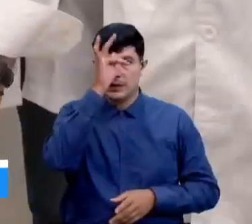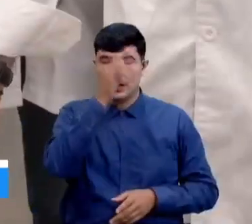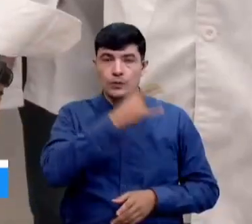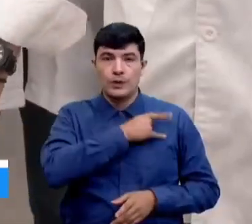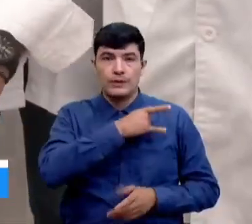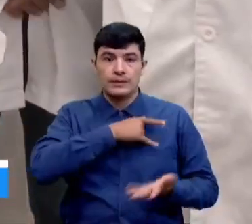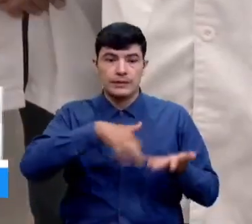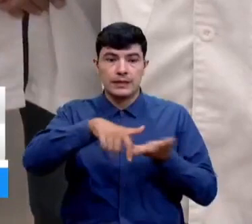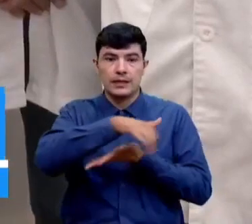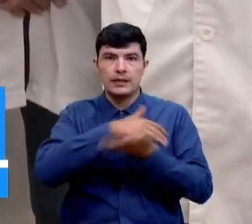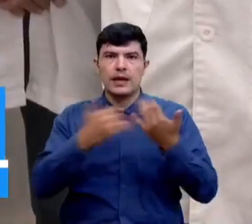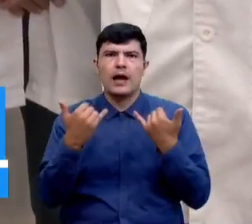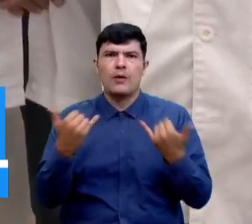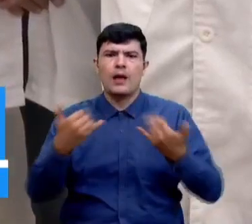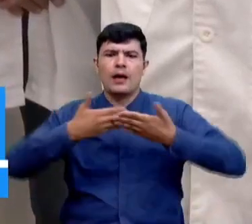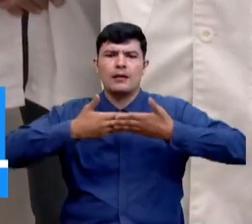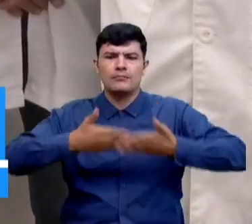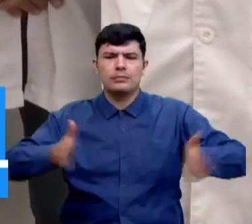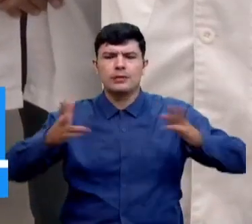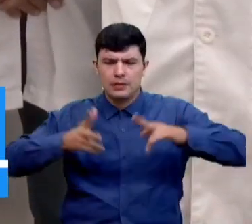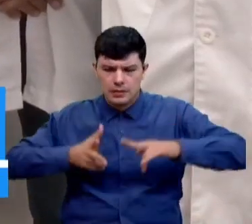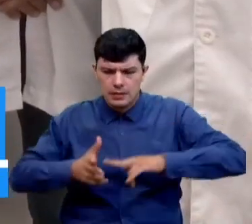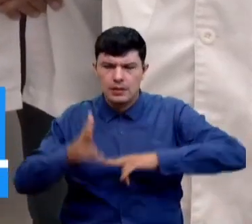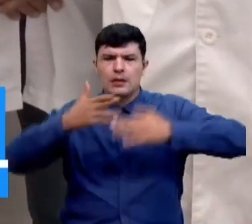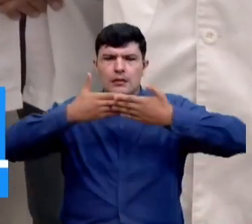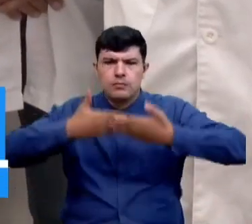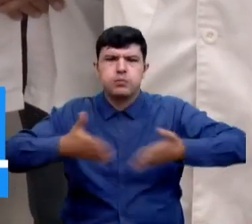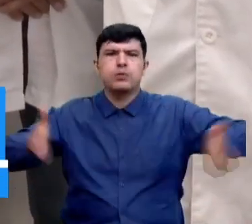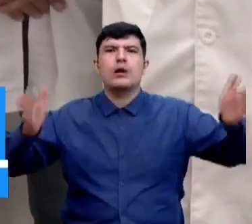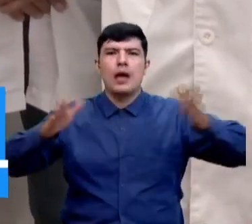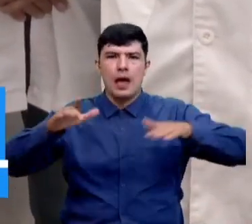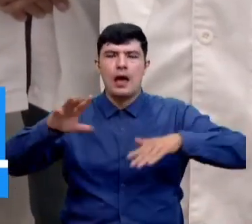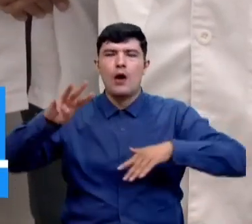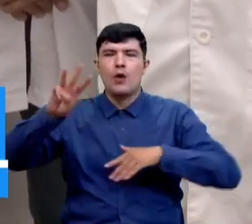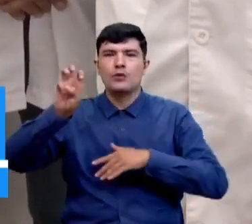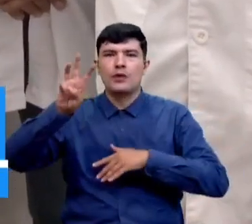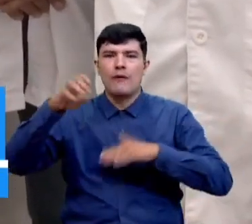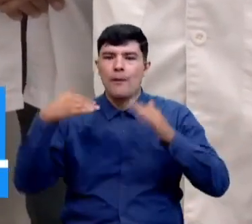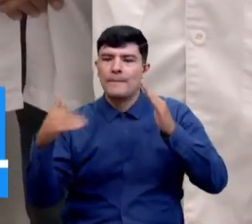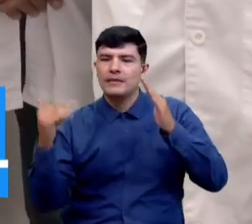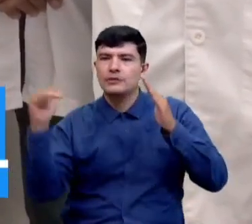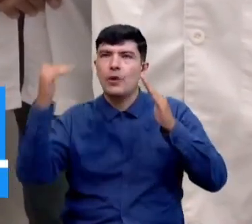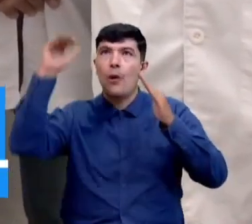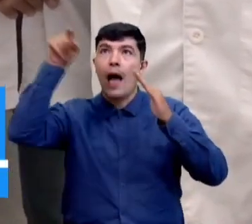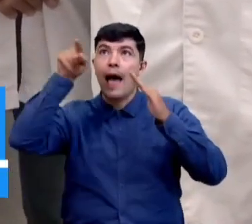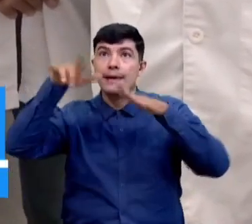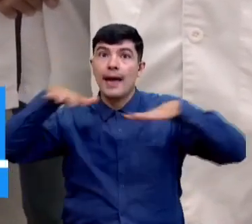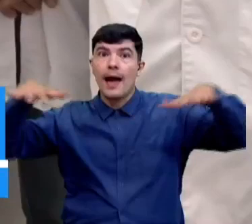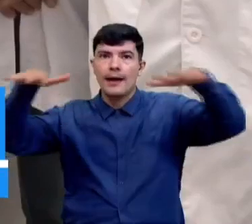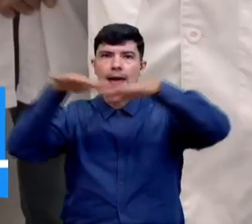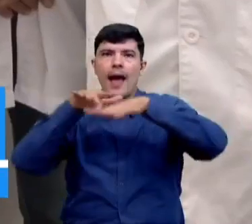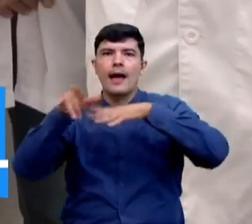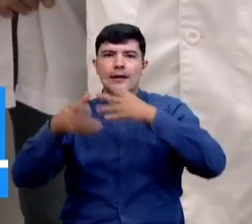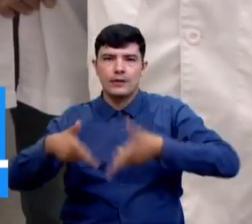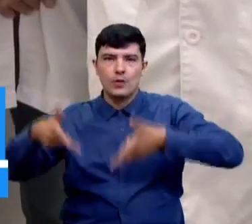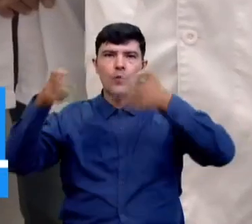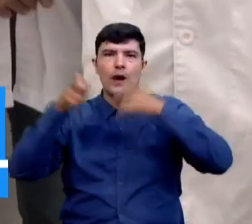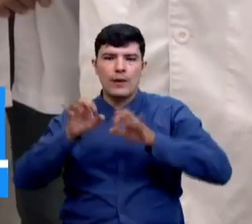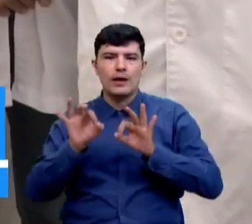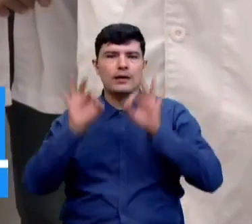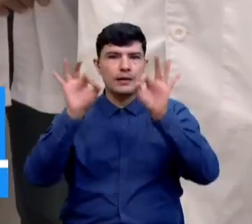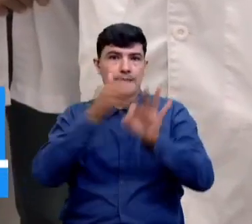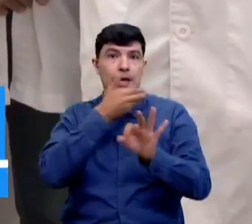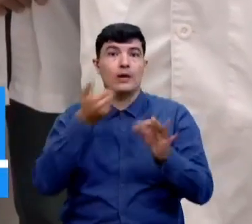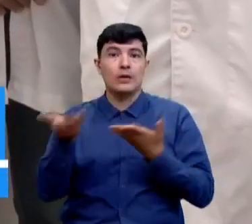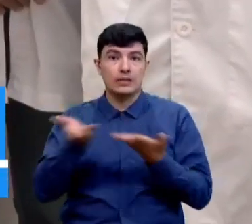los saludos se inaugura el piso octavo de esta importante Centro Médico una infraestructura que sin duda permitirá mejorar la prestación de los servicios en salud